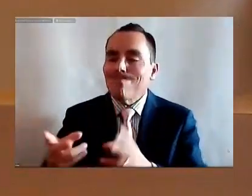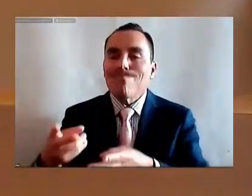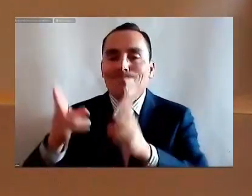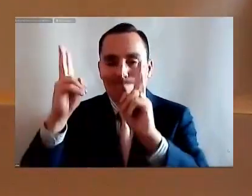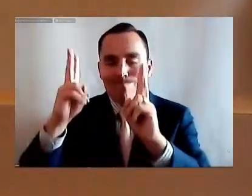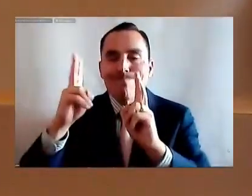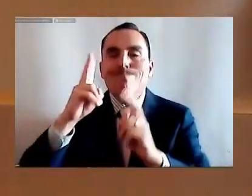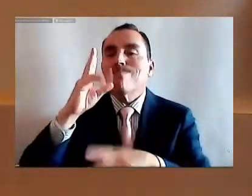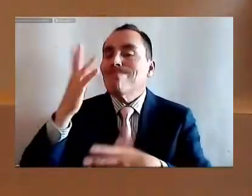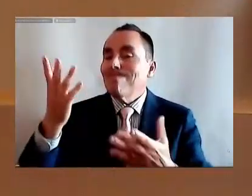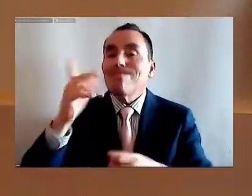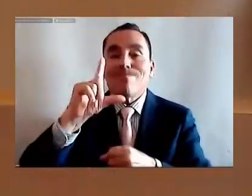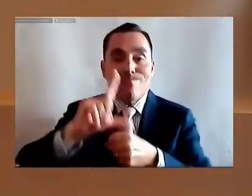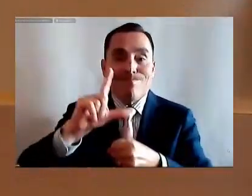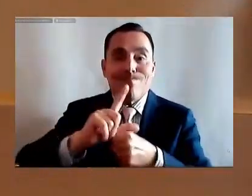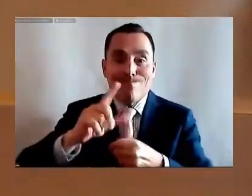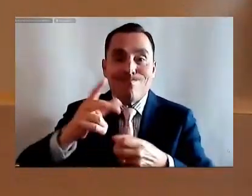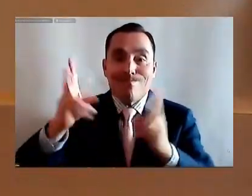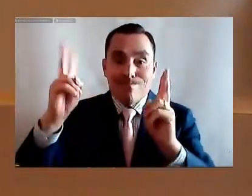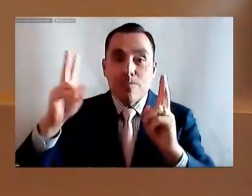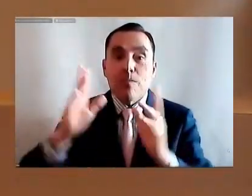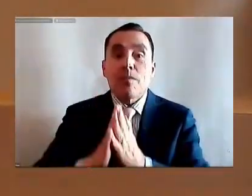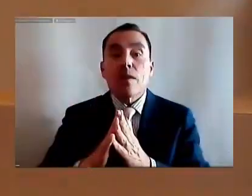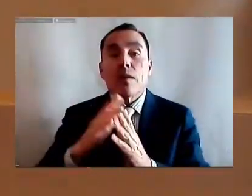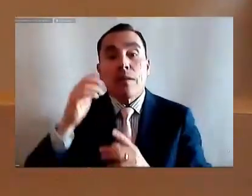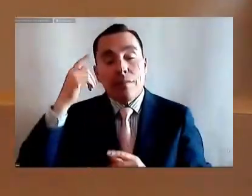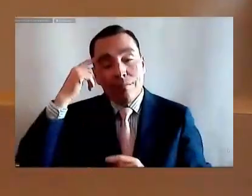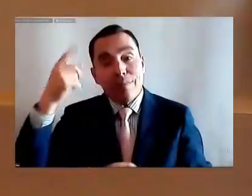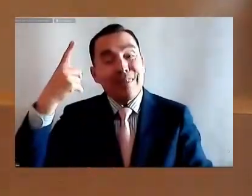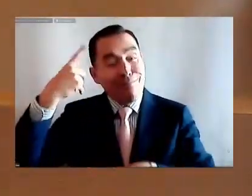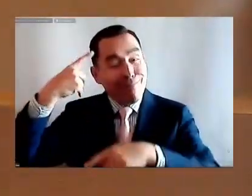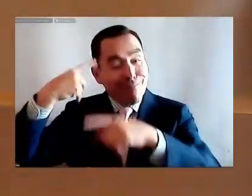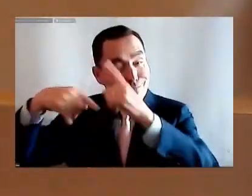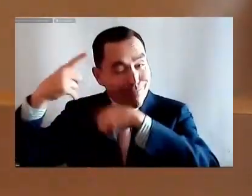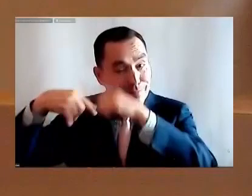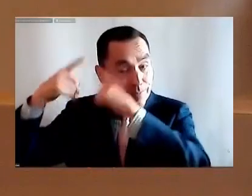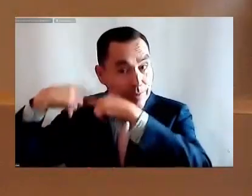exagerada, podrían ser definidos como la historia para limitar el poder,